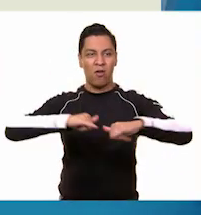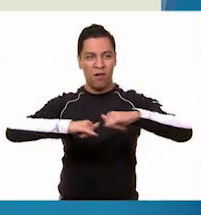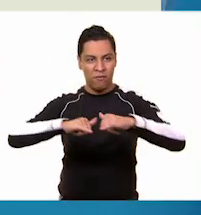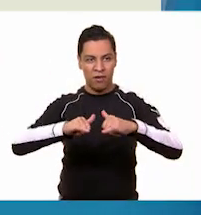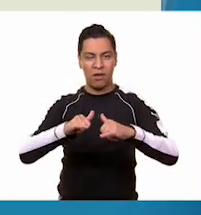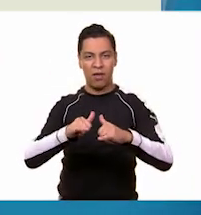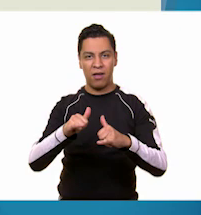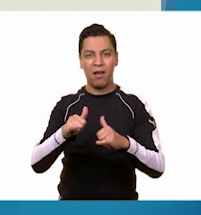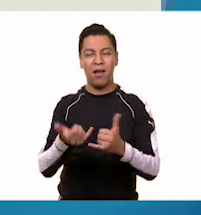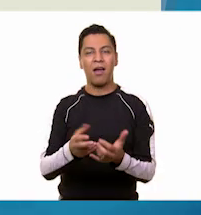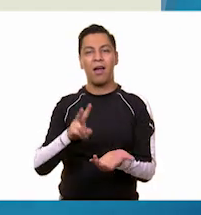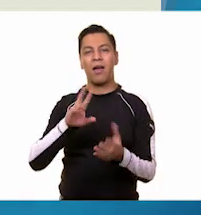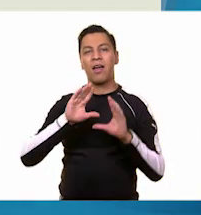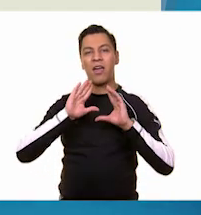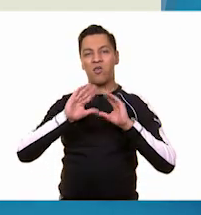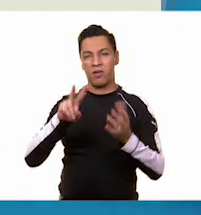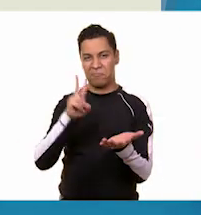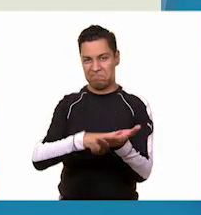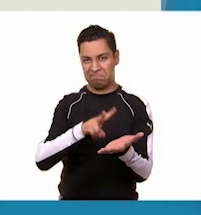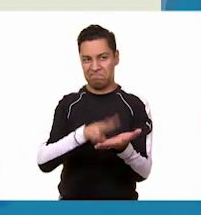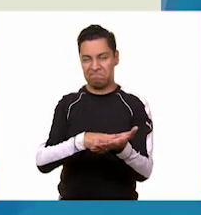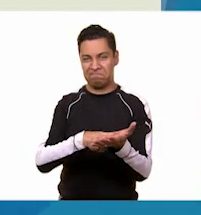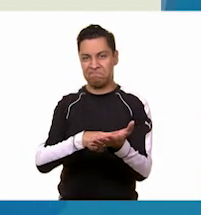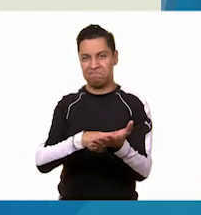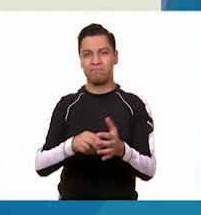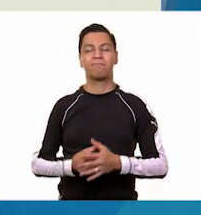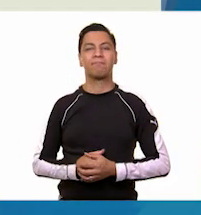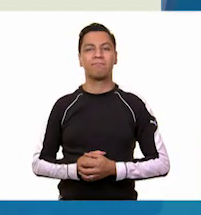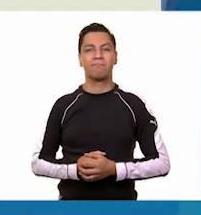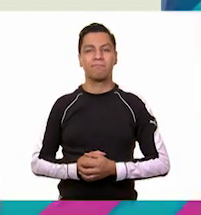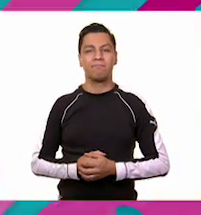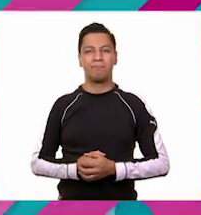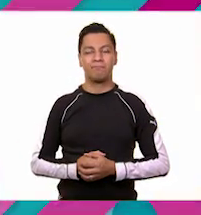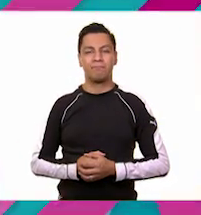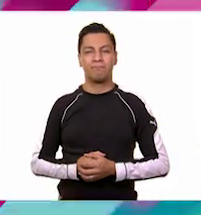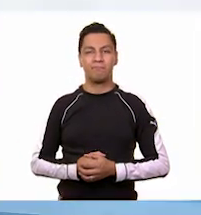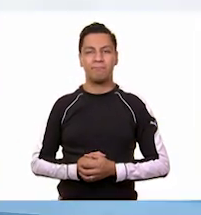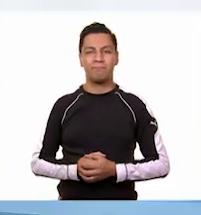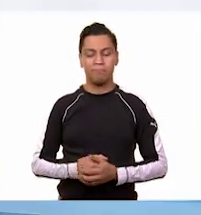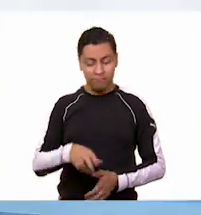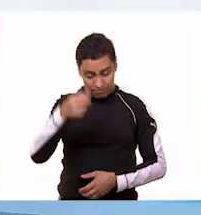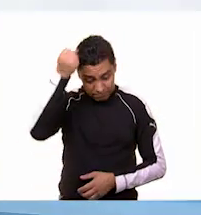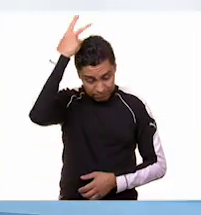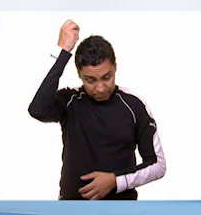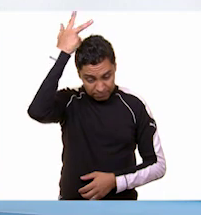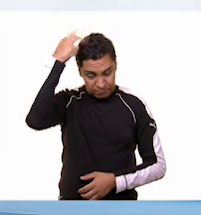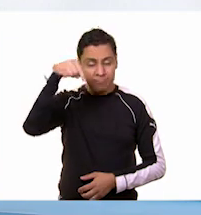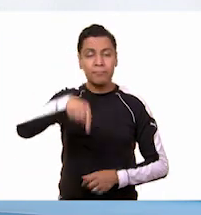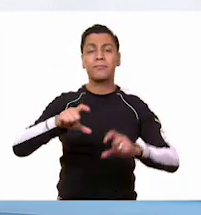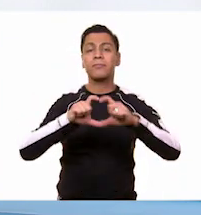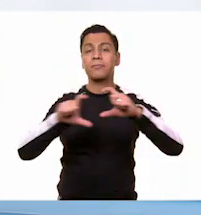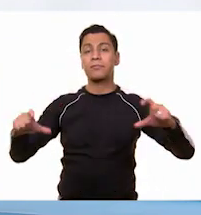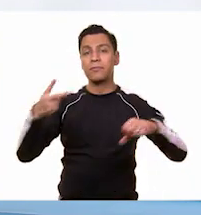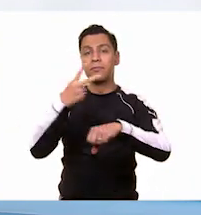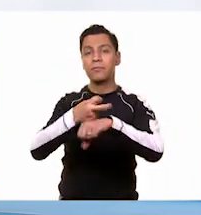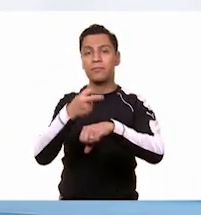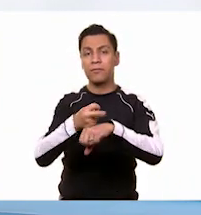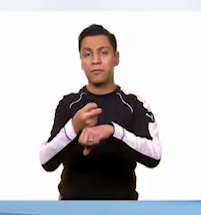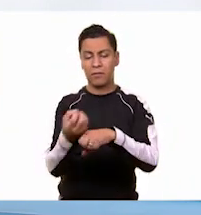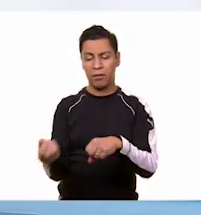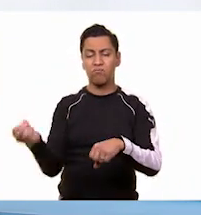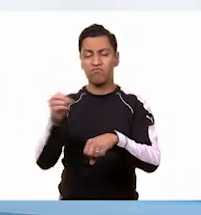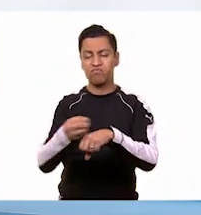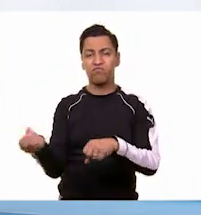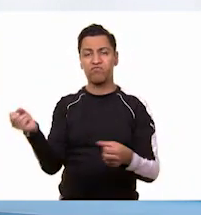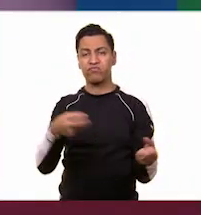geografía y formación cívica y ética. Muchas gracias, María. De nada. Raulito, de este párrafo, ¿qué datos complementan la